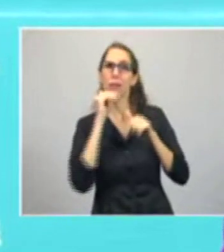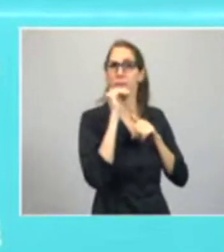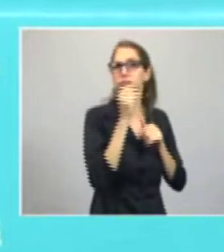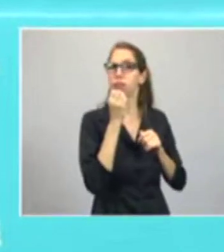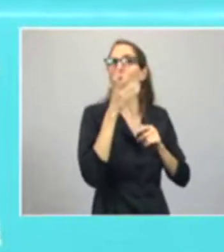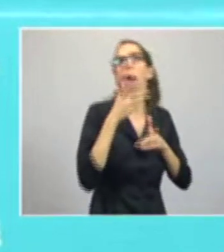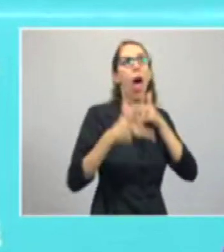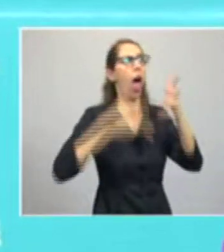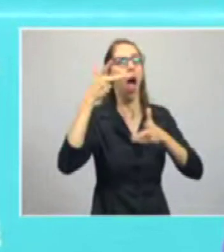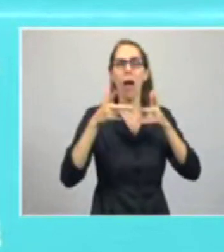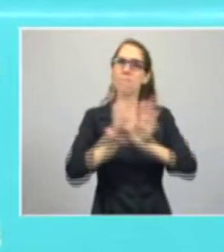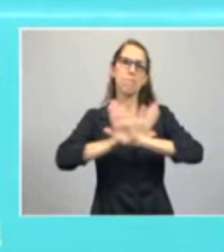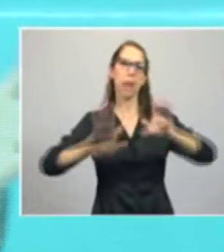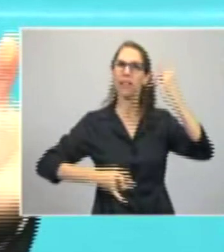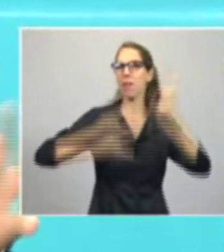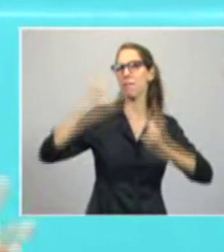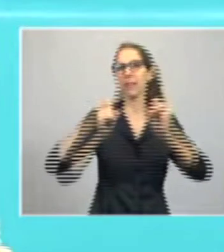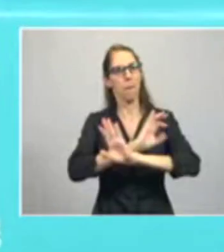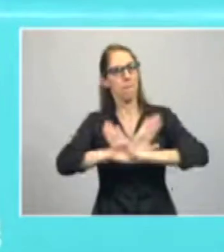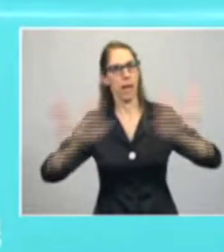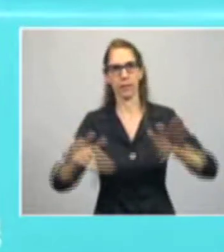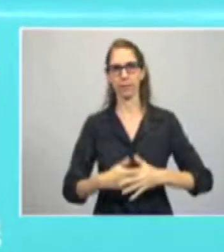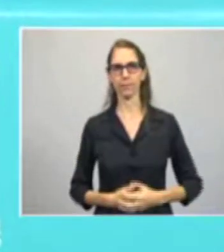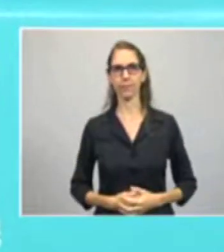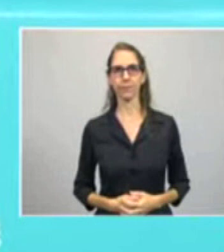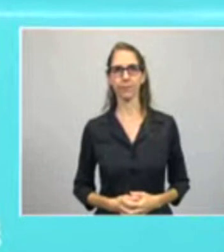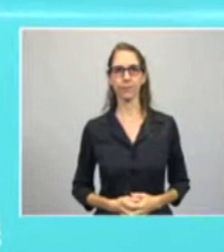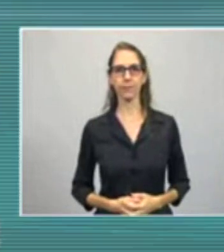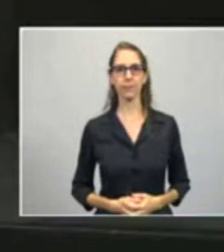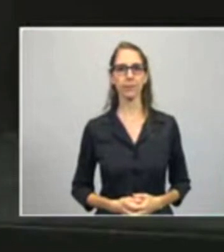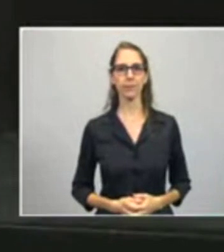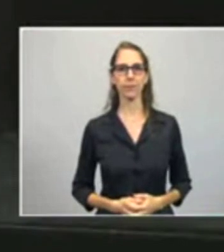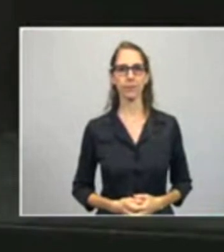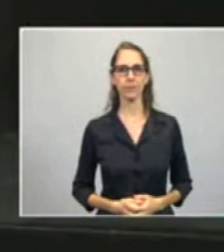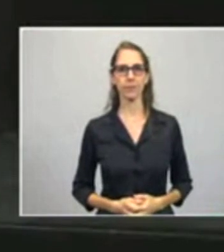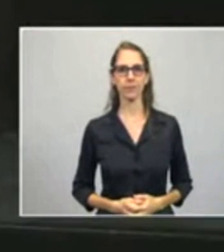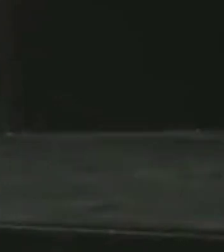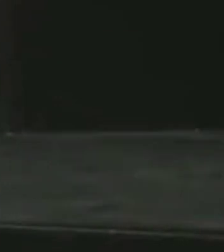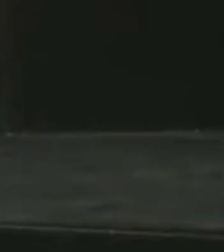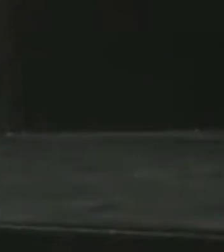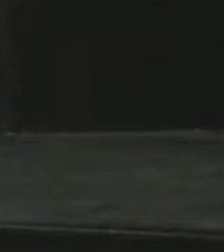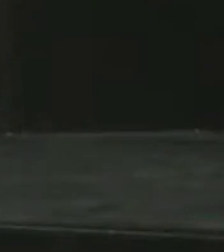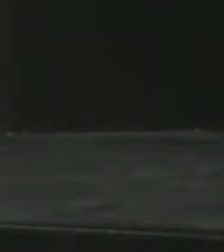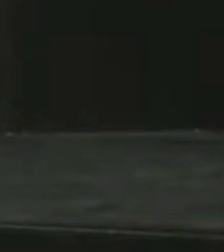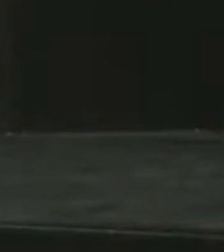con los impuestos frente, naturalmente, a los reclamos que han hecho muchos productores agropecuarios, pero también a los dichos de Javier Milei.